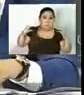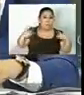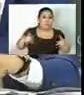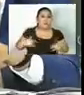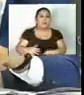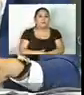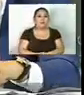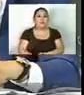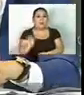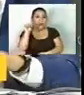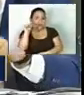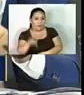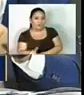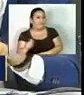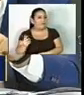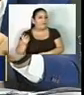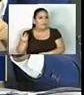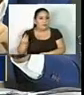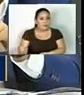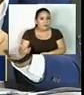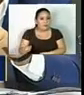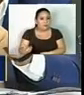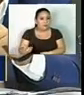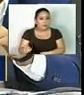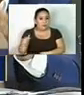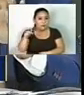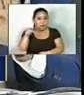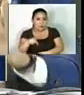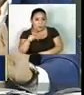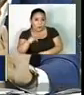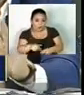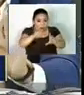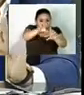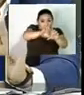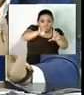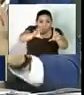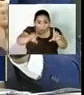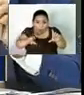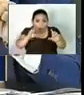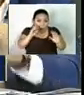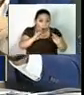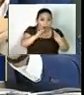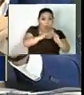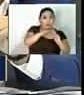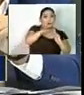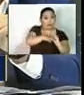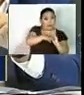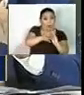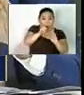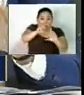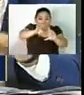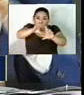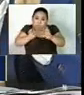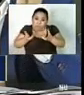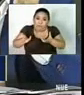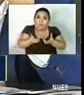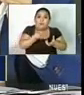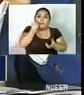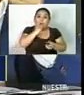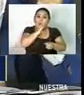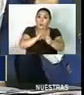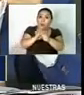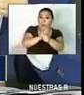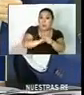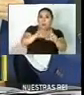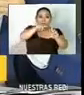En estos momentos estamos a punto de que se nos desborde la curva o nos guardamos estos 15 días lo más que podamos para que la